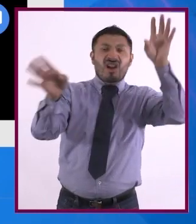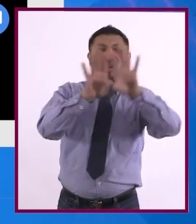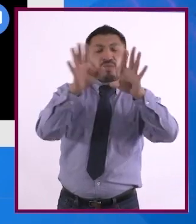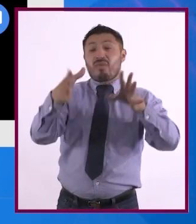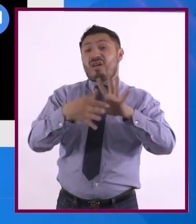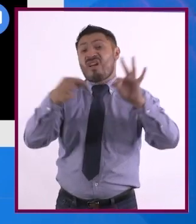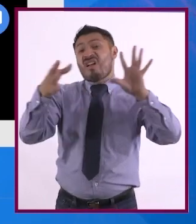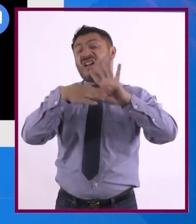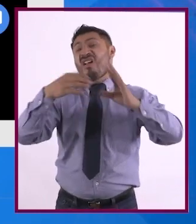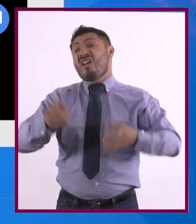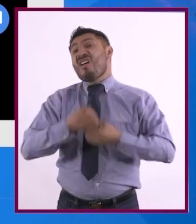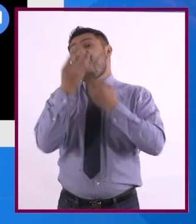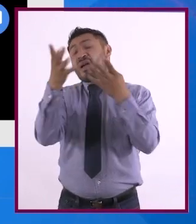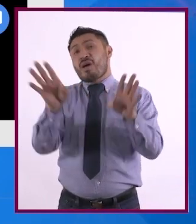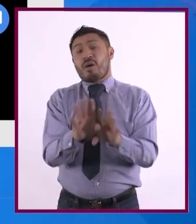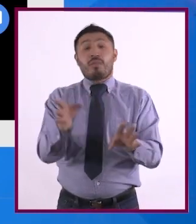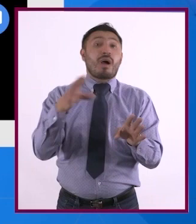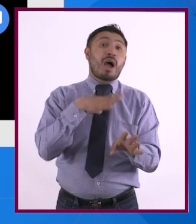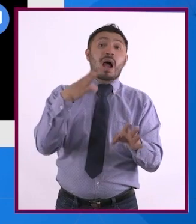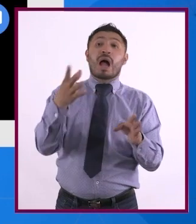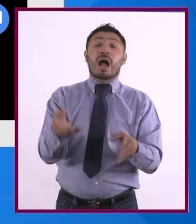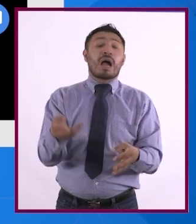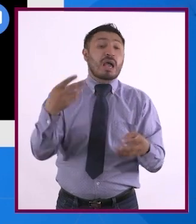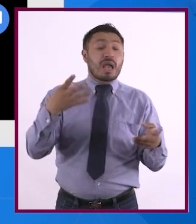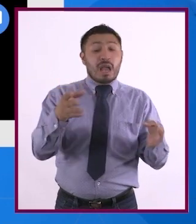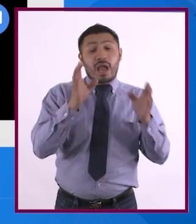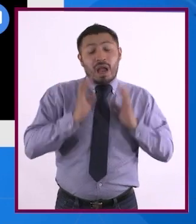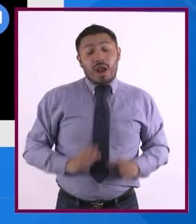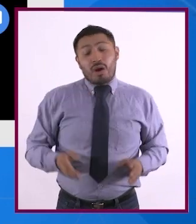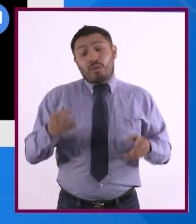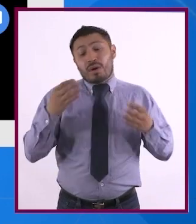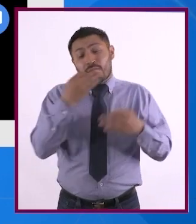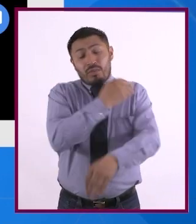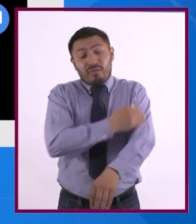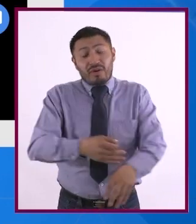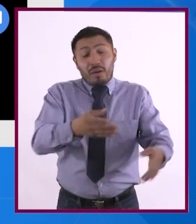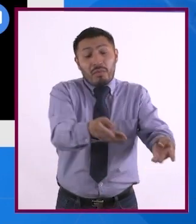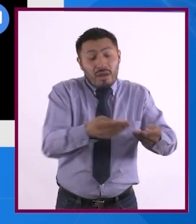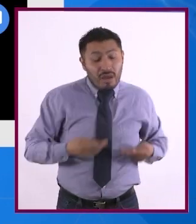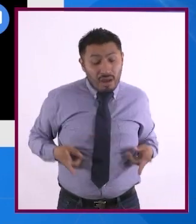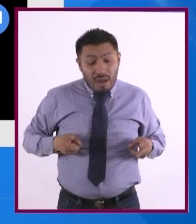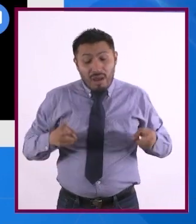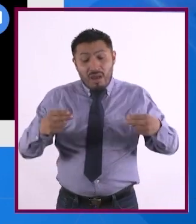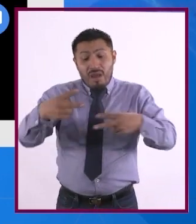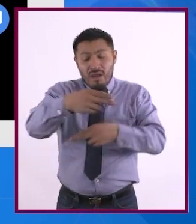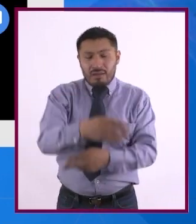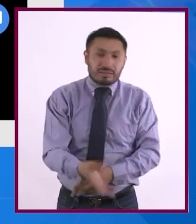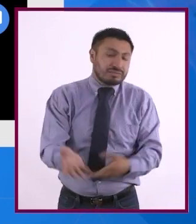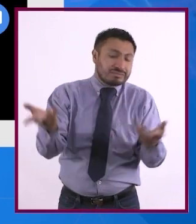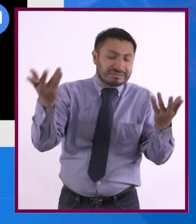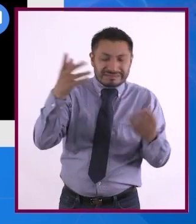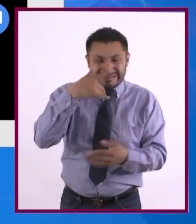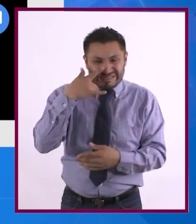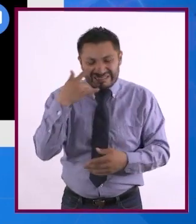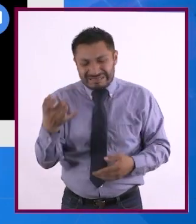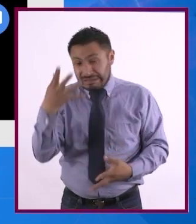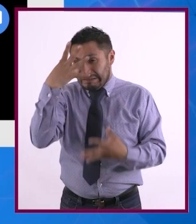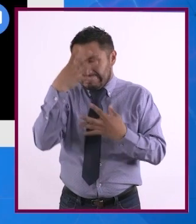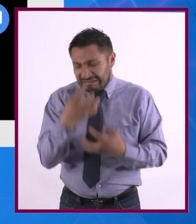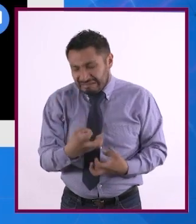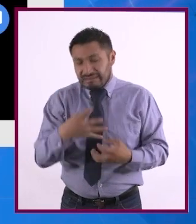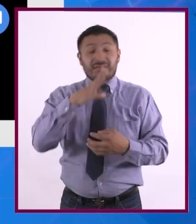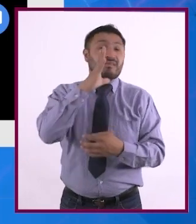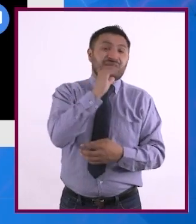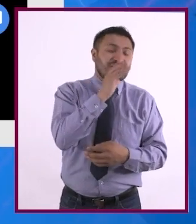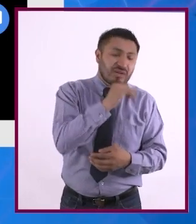incluso, como por ejemplo que le van a entregar a su familiar destazado, que no van a poder realizar los ritos funerarios correspondientes según sus